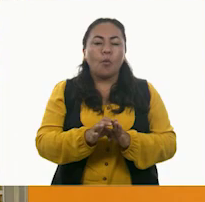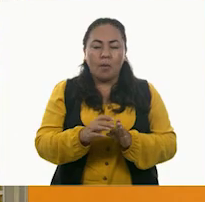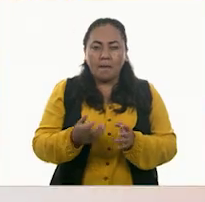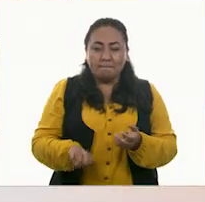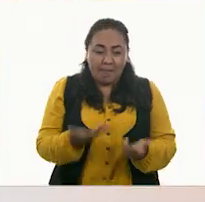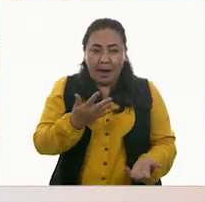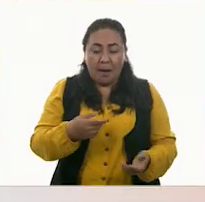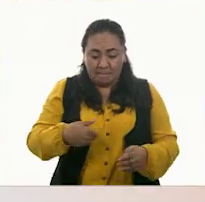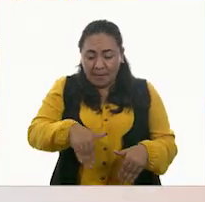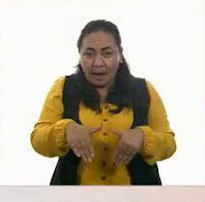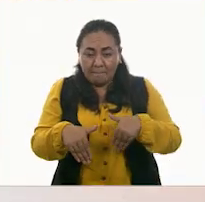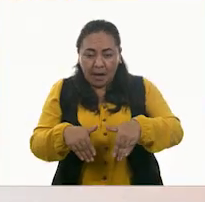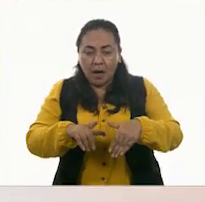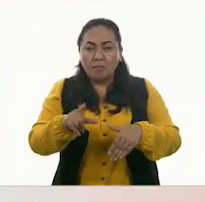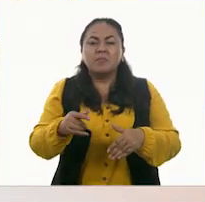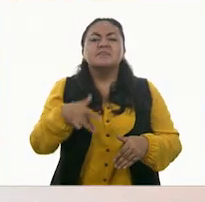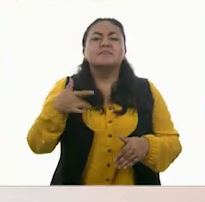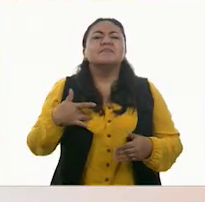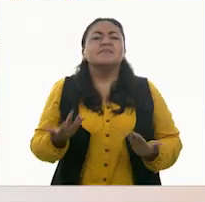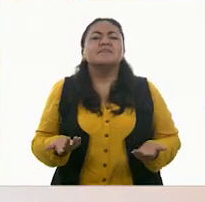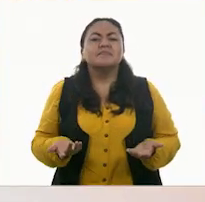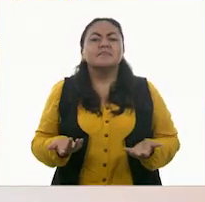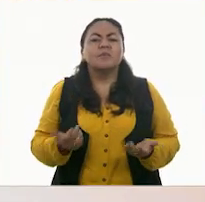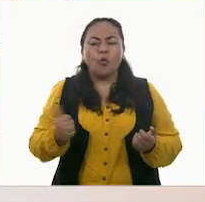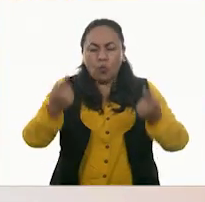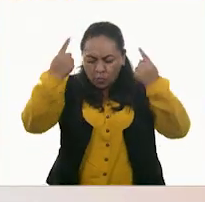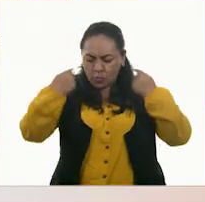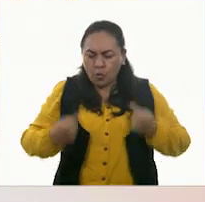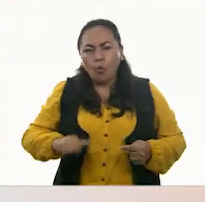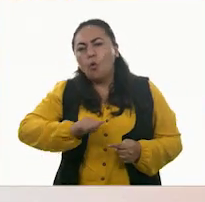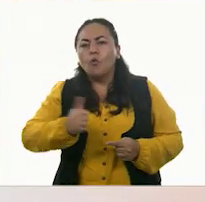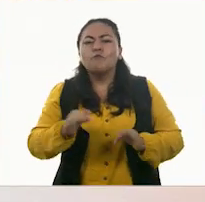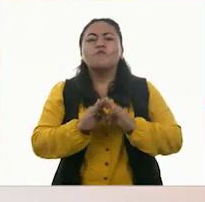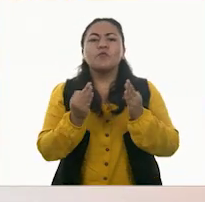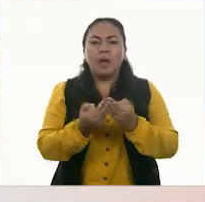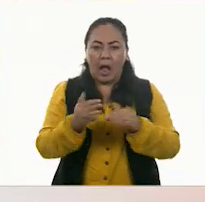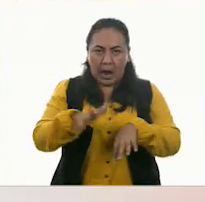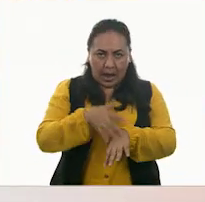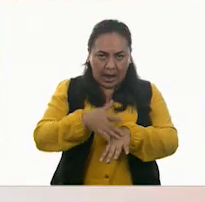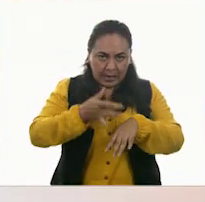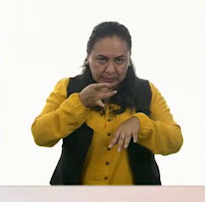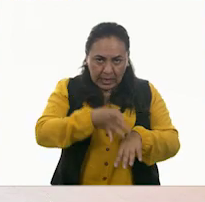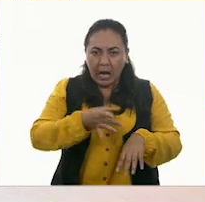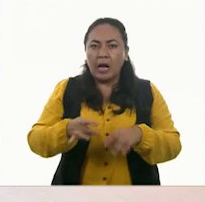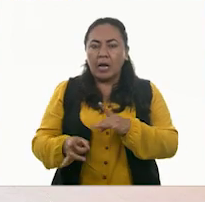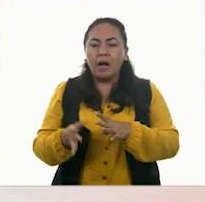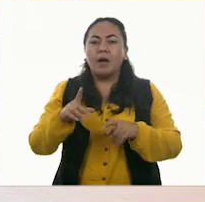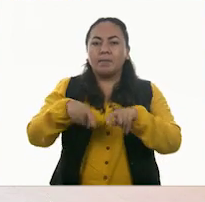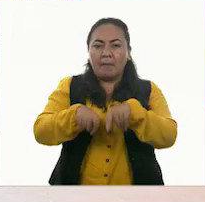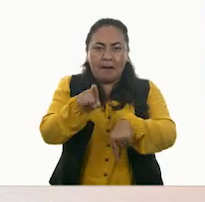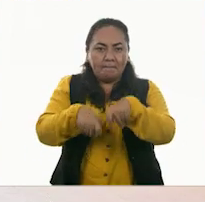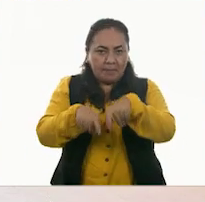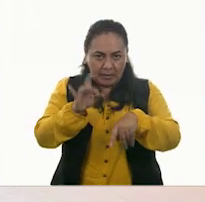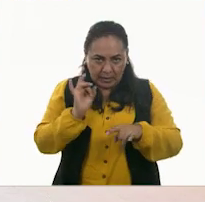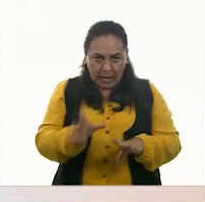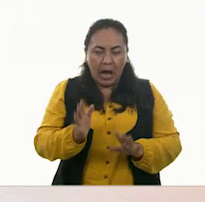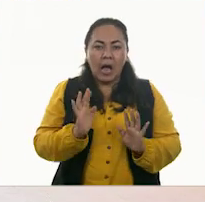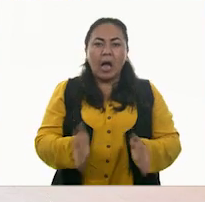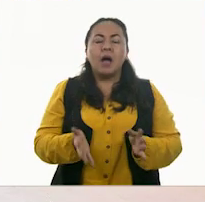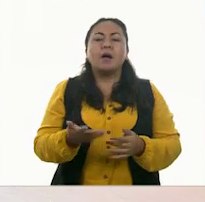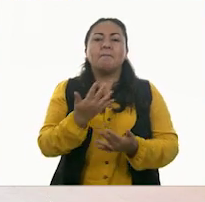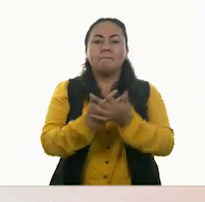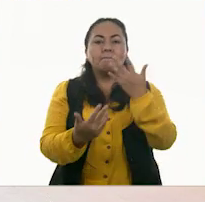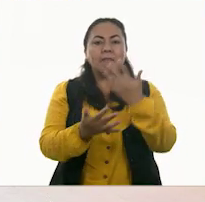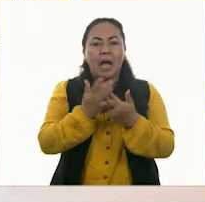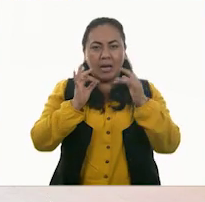y eso. ¿Qué puedo aumentar? ¿Qué otra parte del cuerpo? Ya fueron pies, muslos, manos.